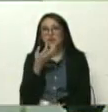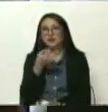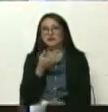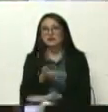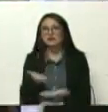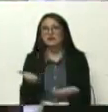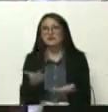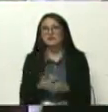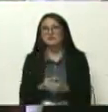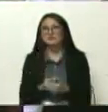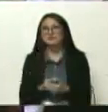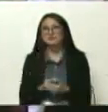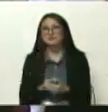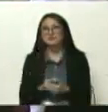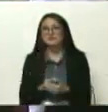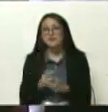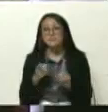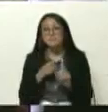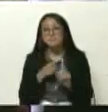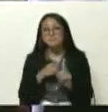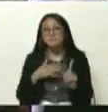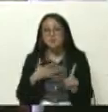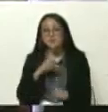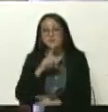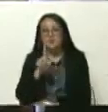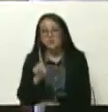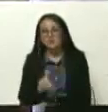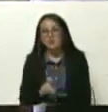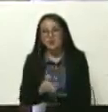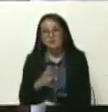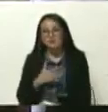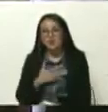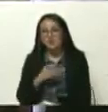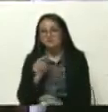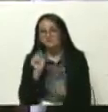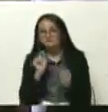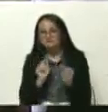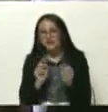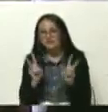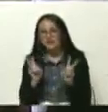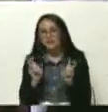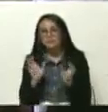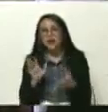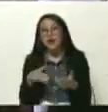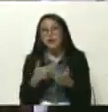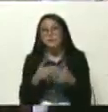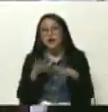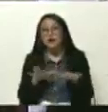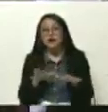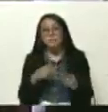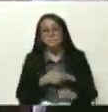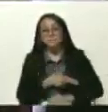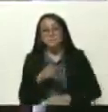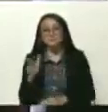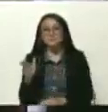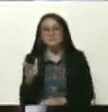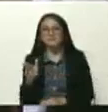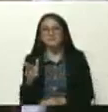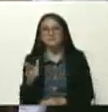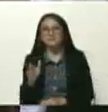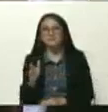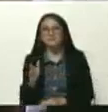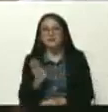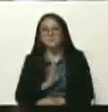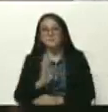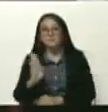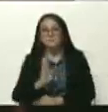comisionado. Quisiera, primero preguntarle si pudiese especificar el tema del cese al fuego bilateral, si esto